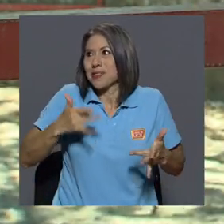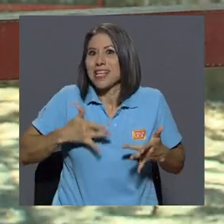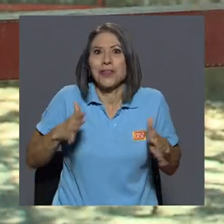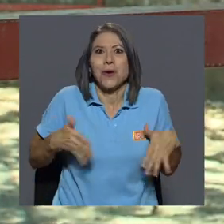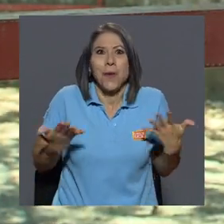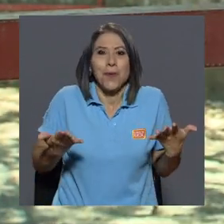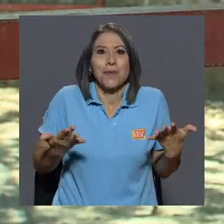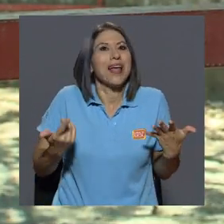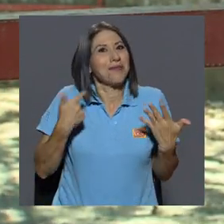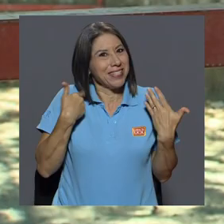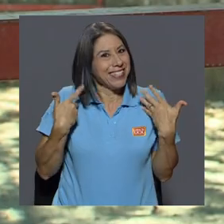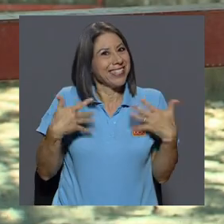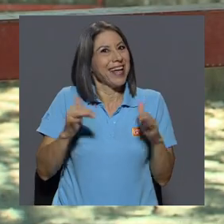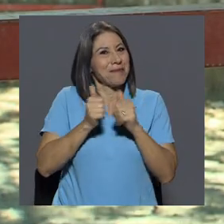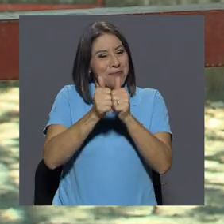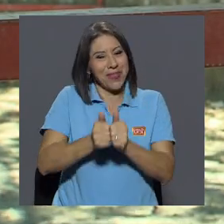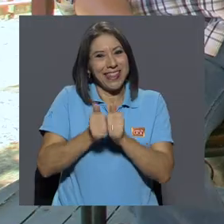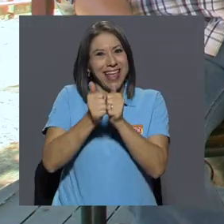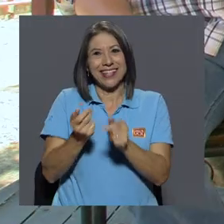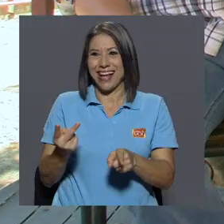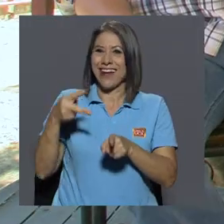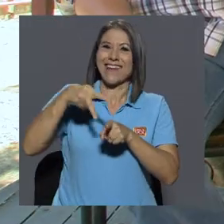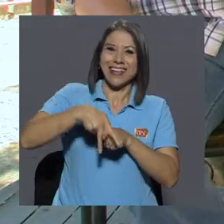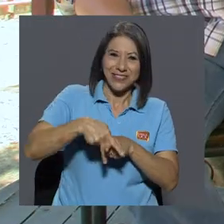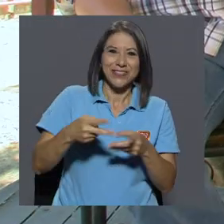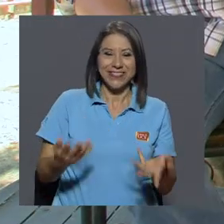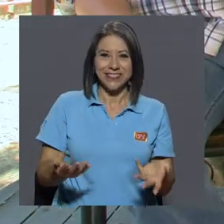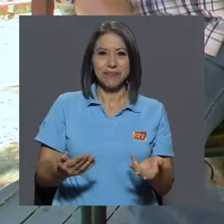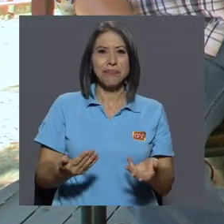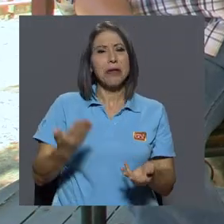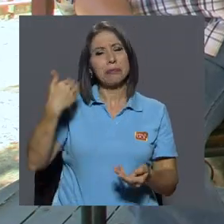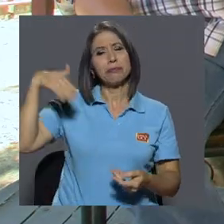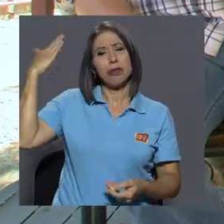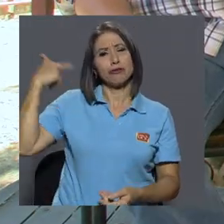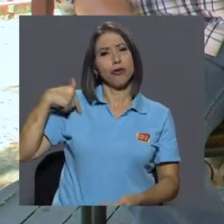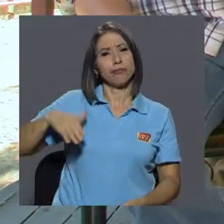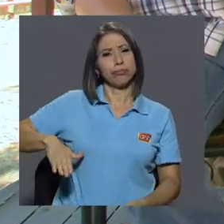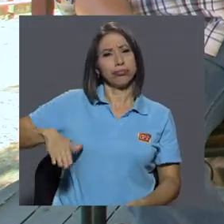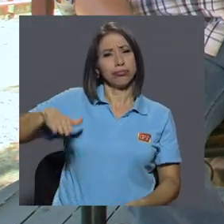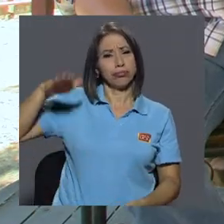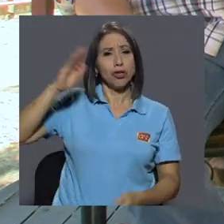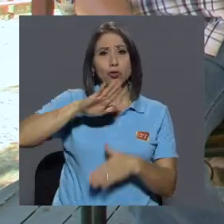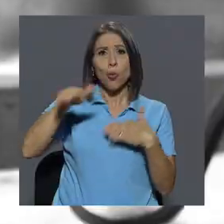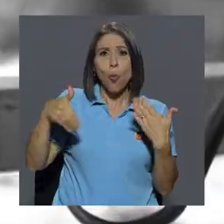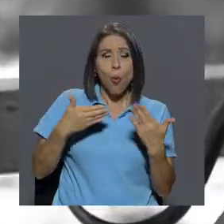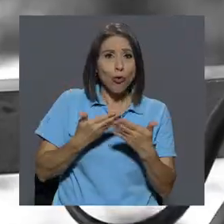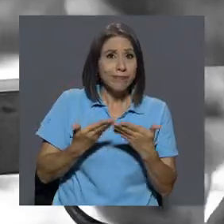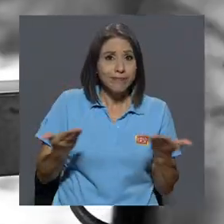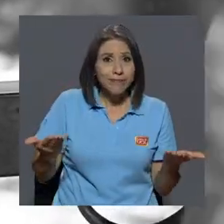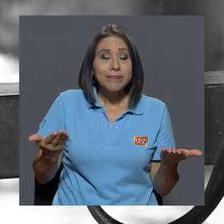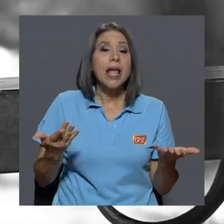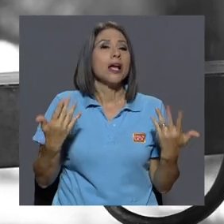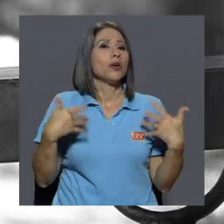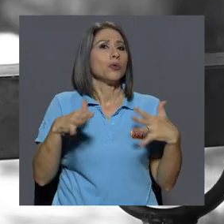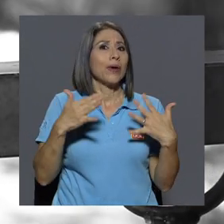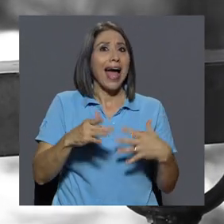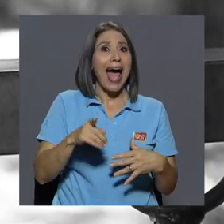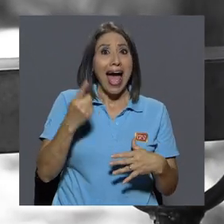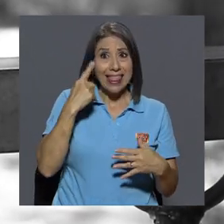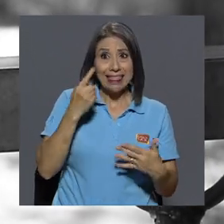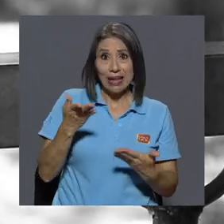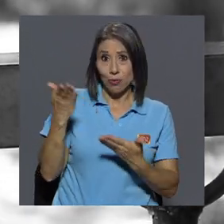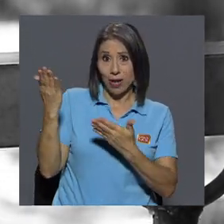ya me monté hasta caballo. Mire, en cuanto a la infancia mía y todo lo demás, por cierto, ahí tengo una toma